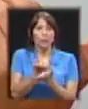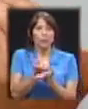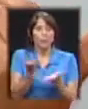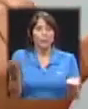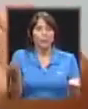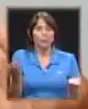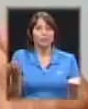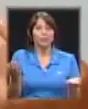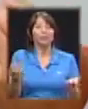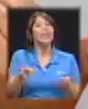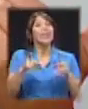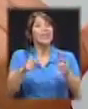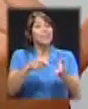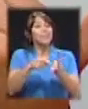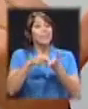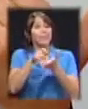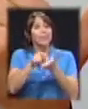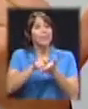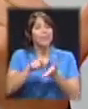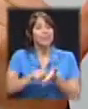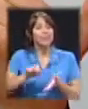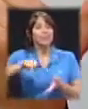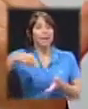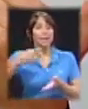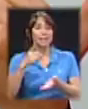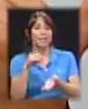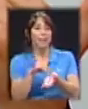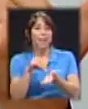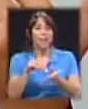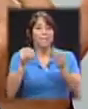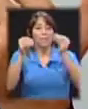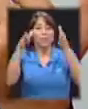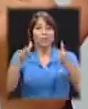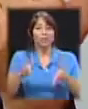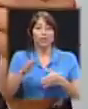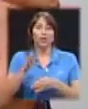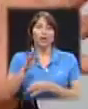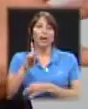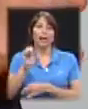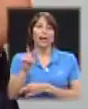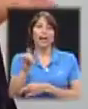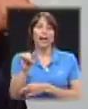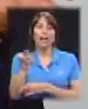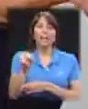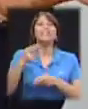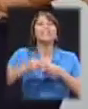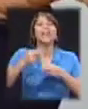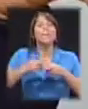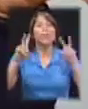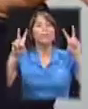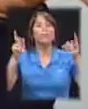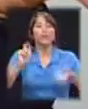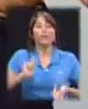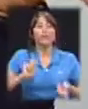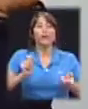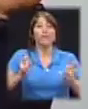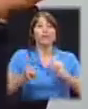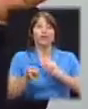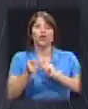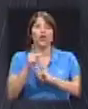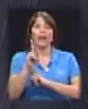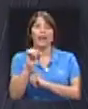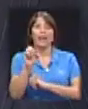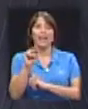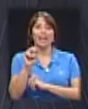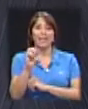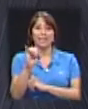La tesis doctoral del profesor Klein se llamó la Revolución Keynesiana, que básicamente